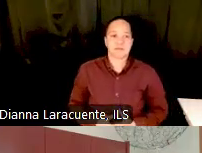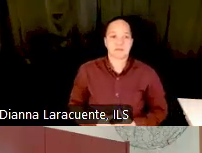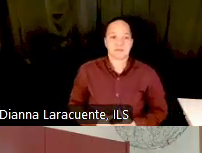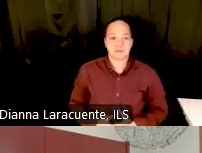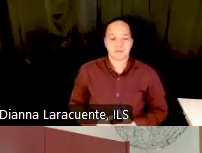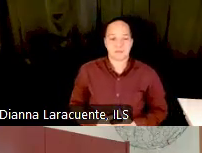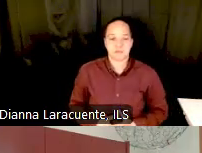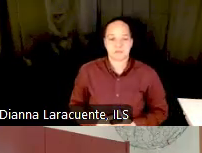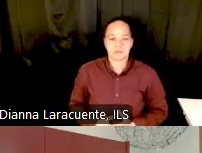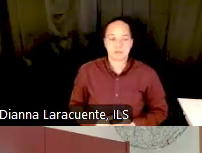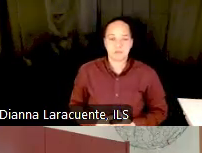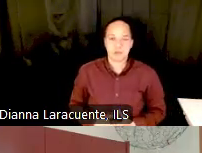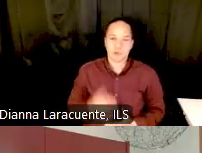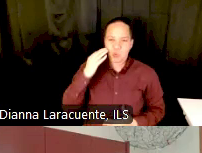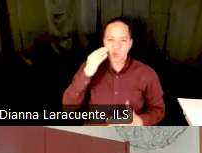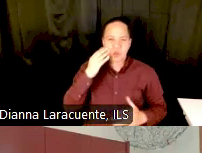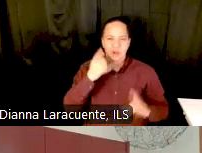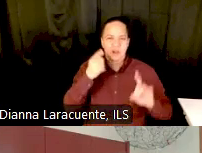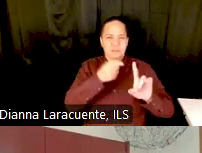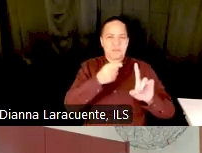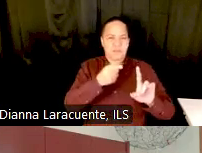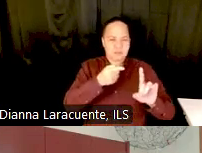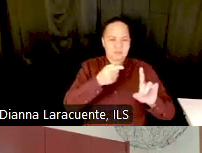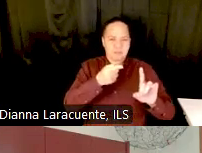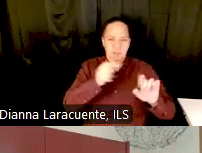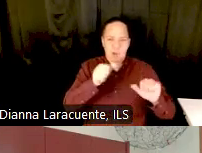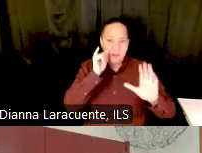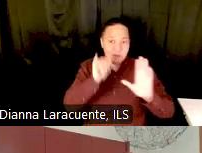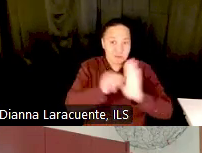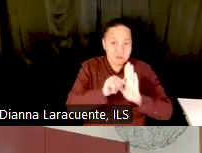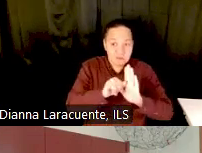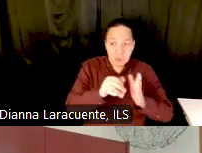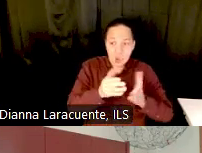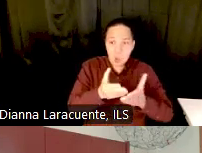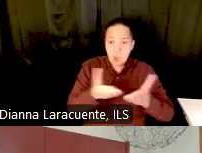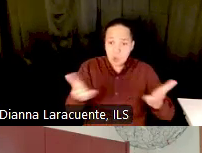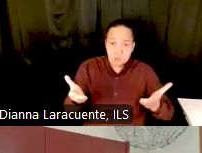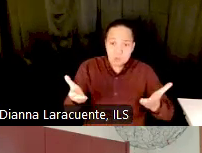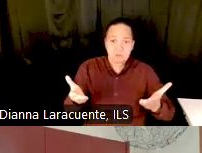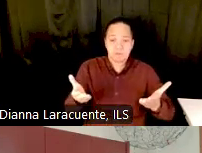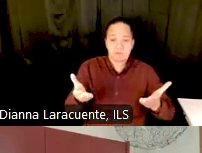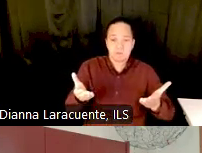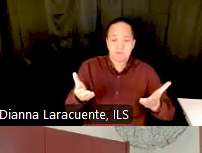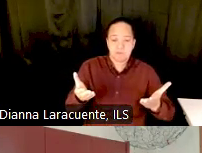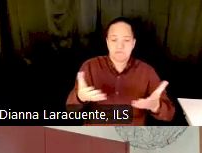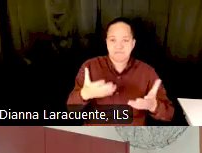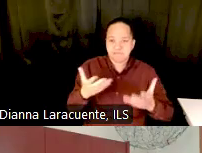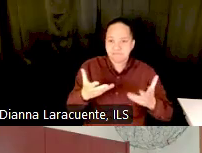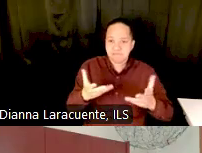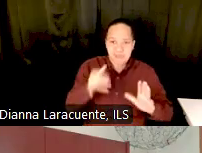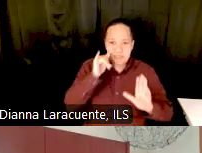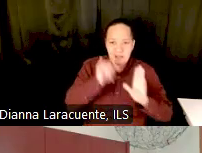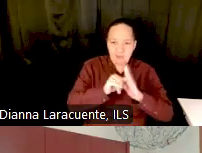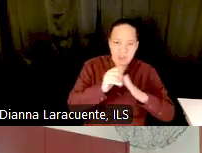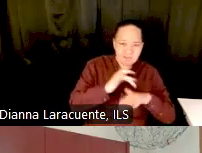Yo sé que una de las metas de esta presentación es poder identificar qué cosas uno puede identificar